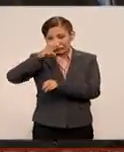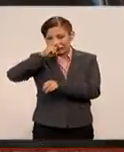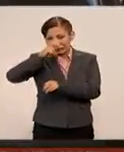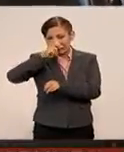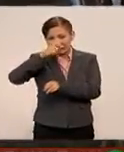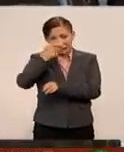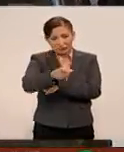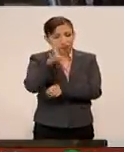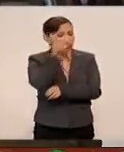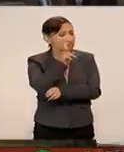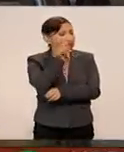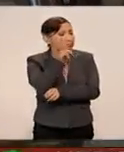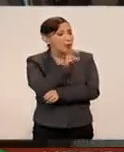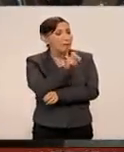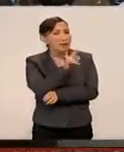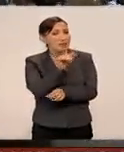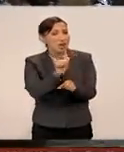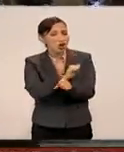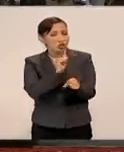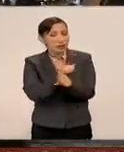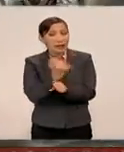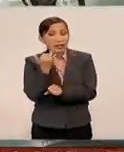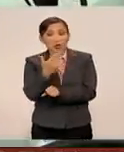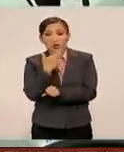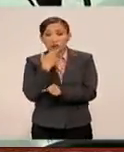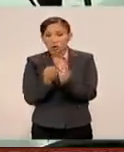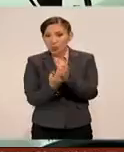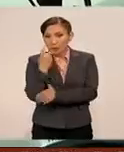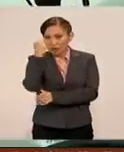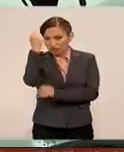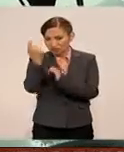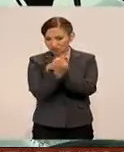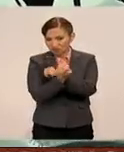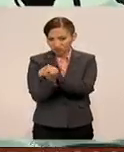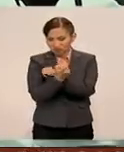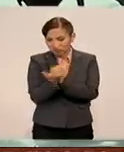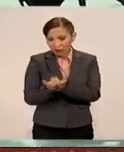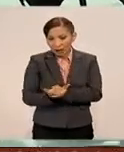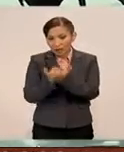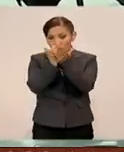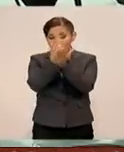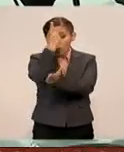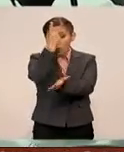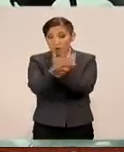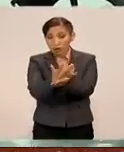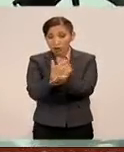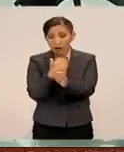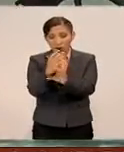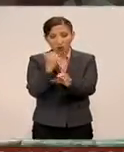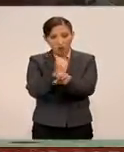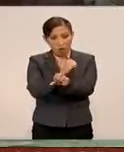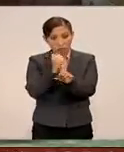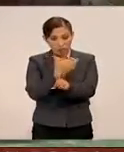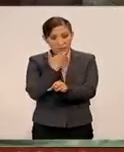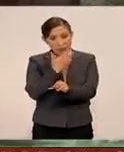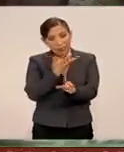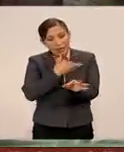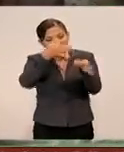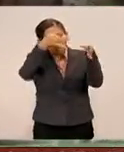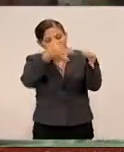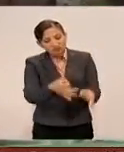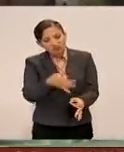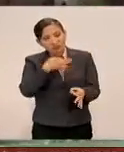endurecimiento en la verificación vehicular y la aplicación de nuevas tecnologías permitirán que únicamente circulen aquellos vehículos que cuenten con